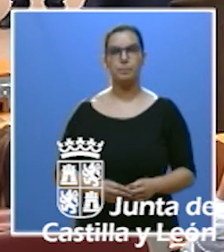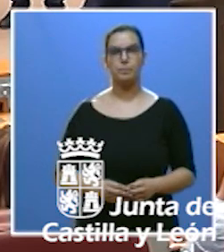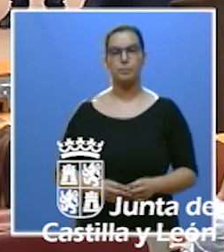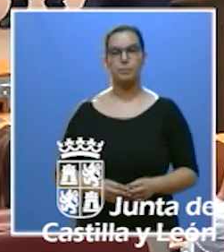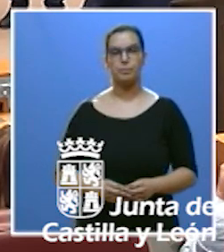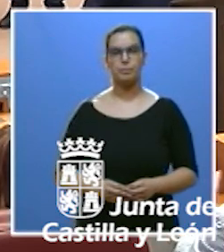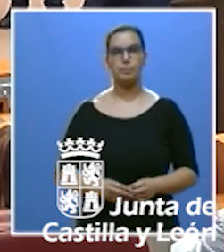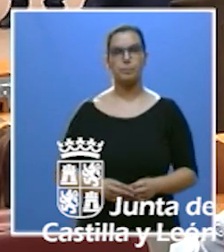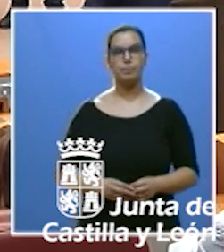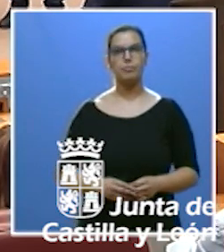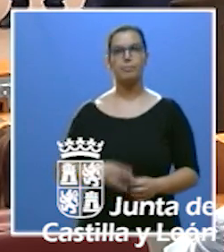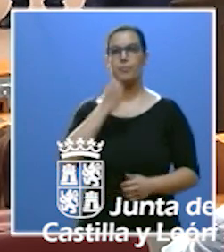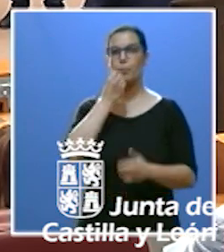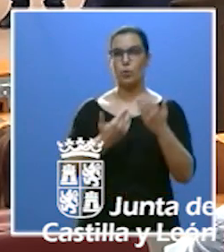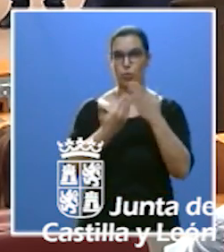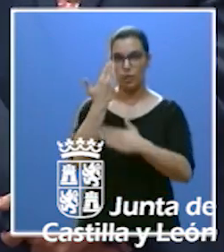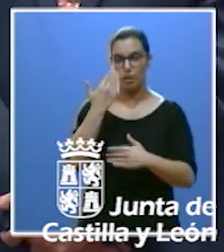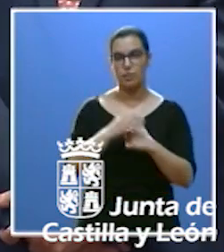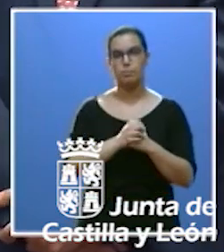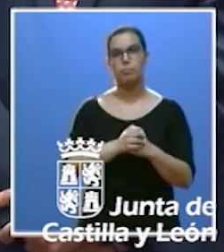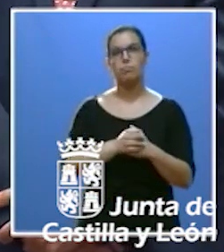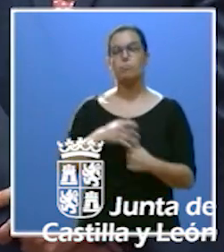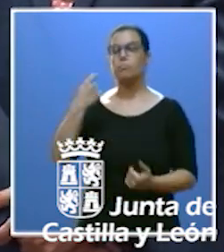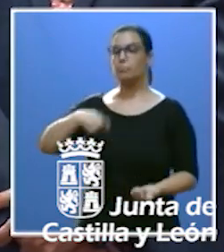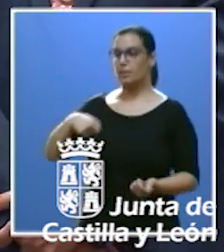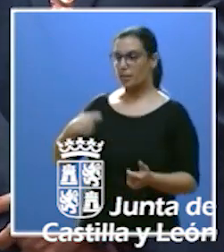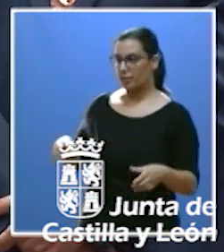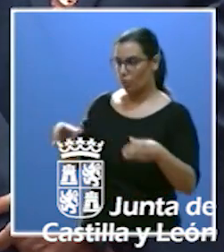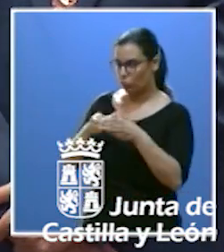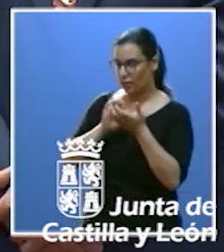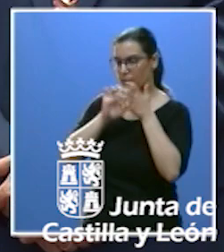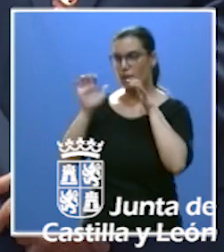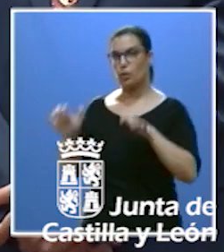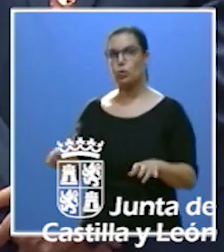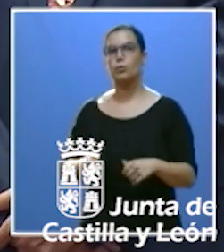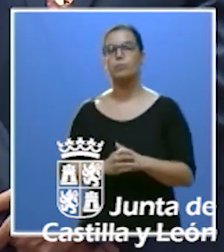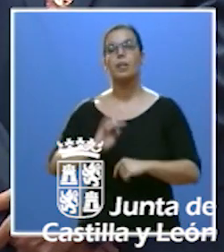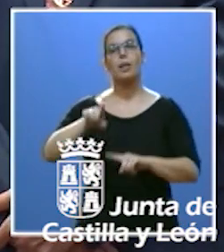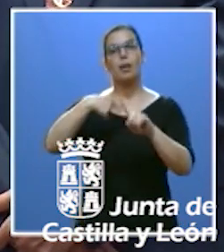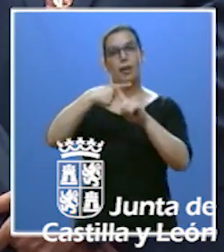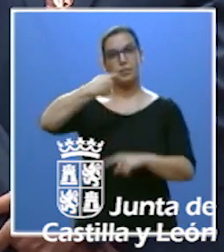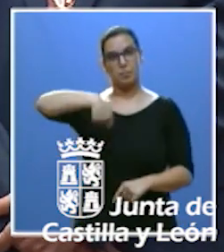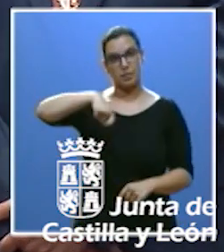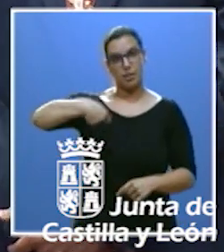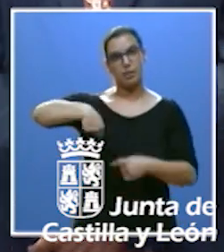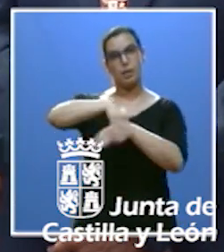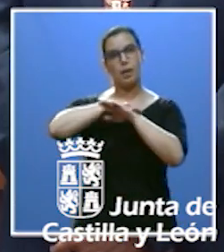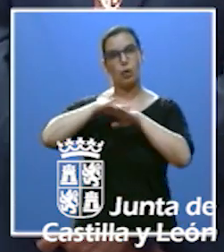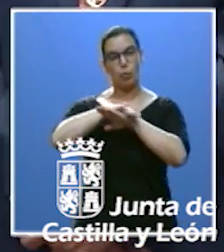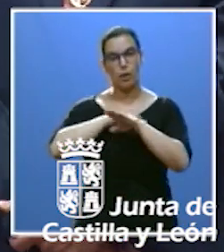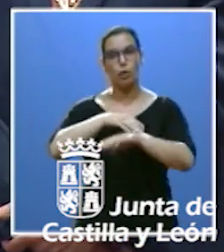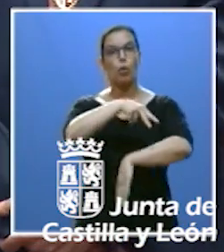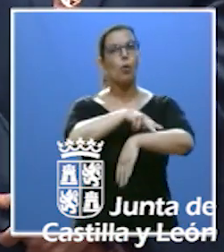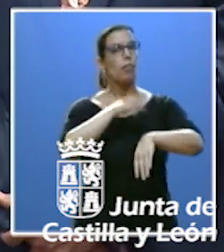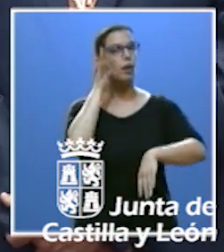Buenos días, presidente de la Junta de Castilla y León, expresidente del Gobierno, delegada